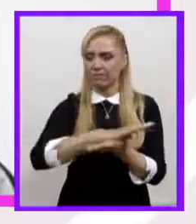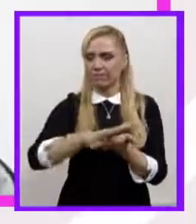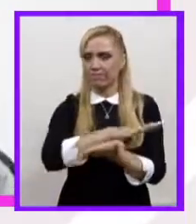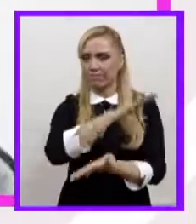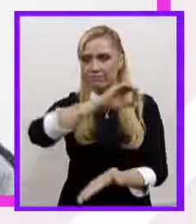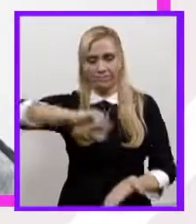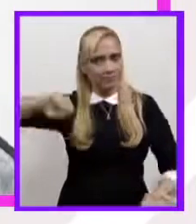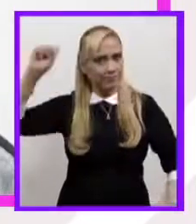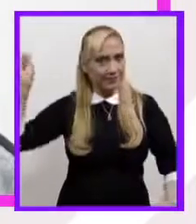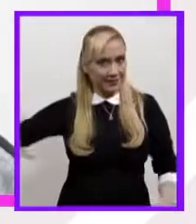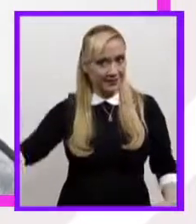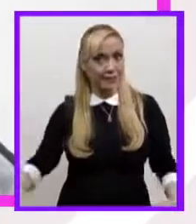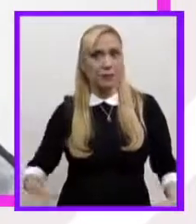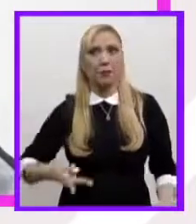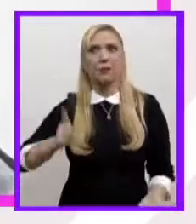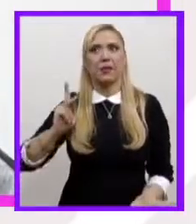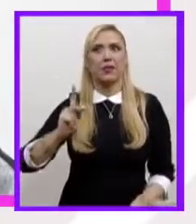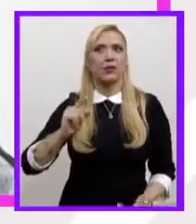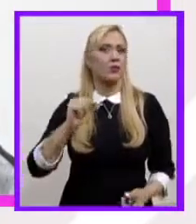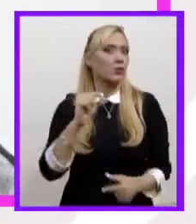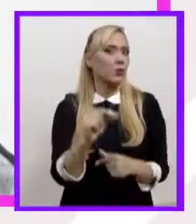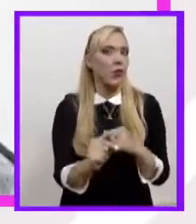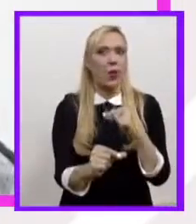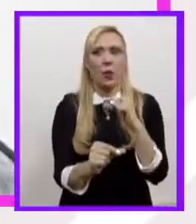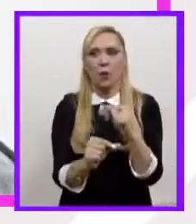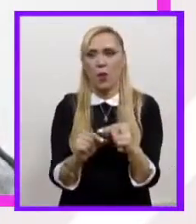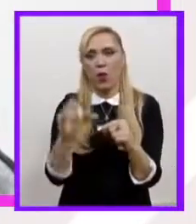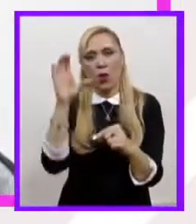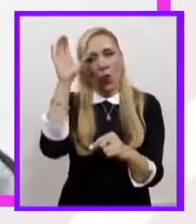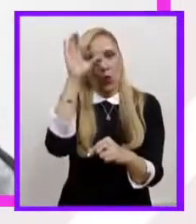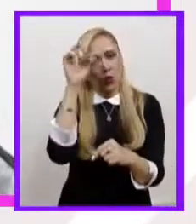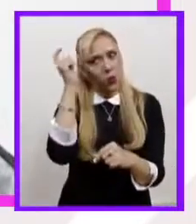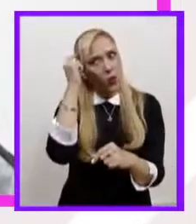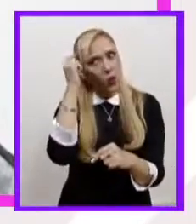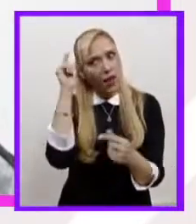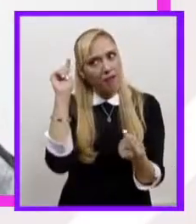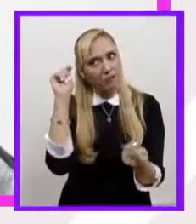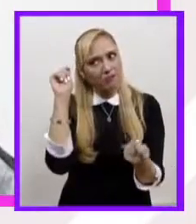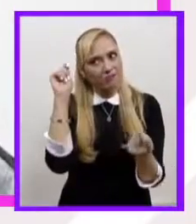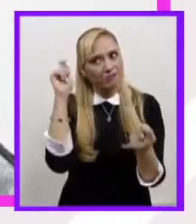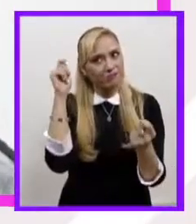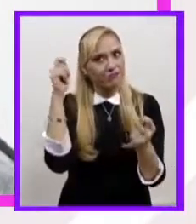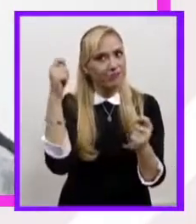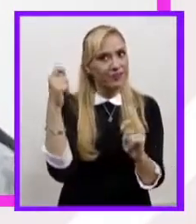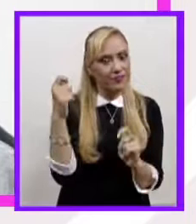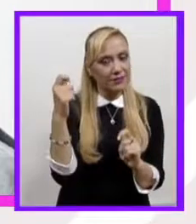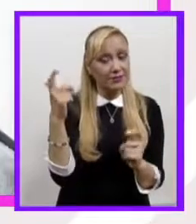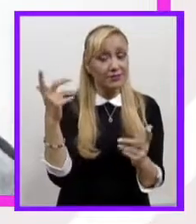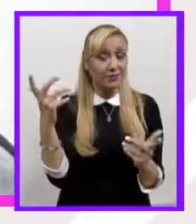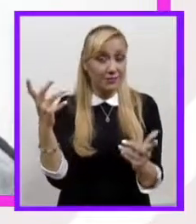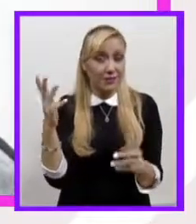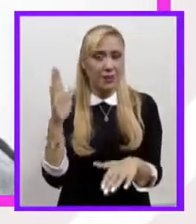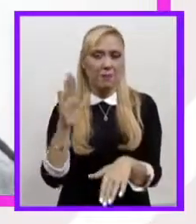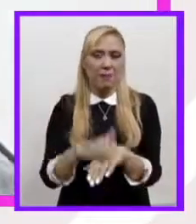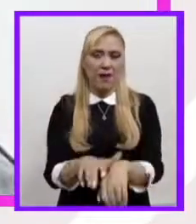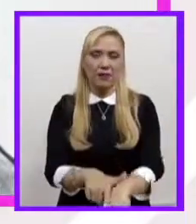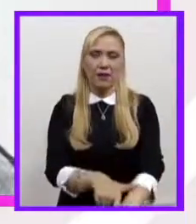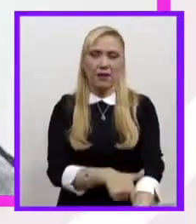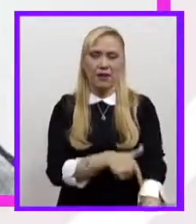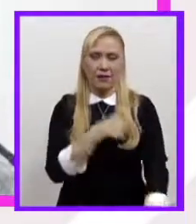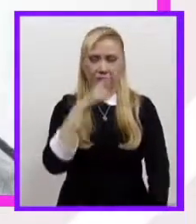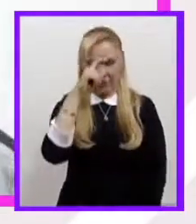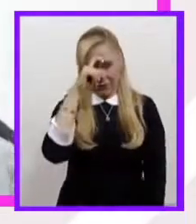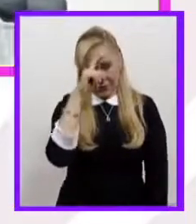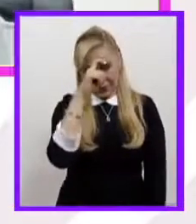Y erradicarla, pues, es un proceso cultural, y los procesos culturales son siempre las luchas más largas, las